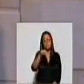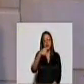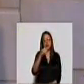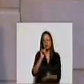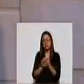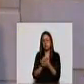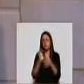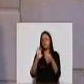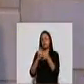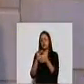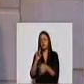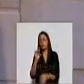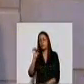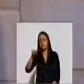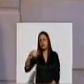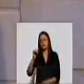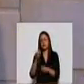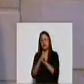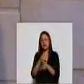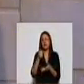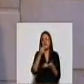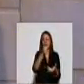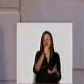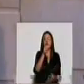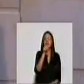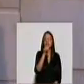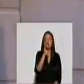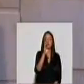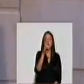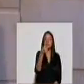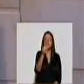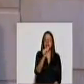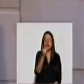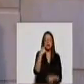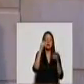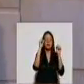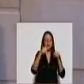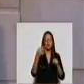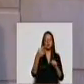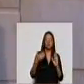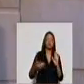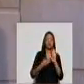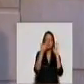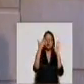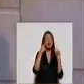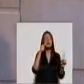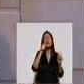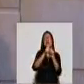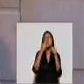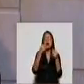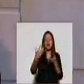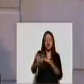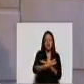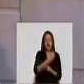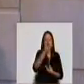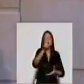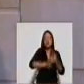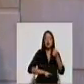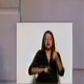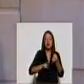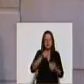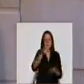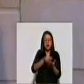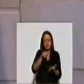a la UPC y recobrarlos ante el FOSIGA vía aprobación de tutela con el propósito de cobrar dos veces